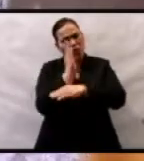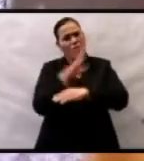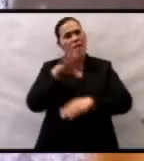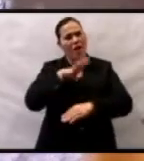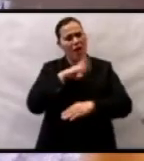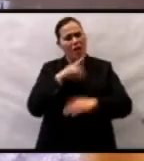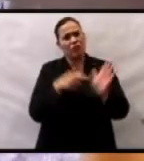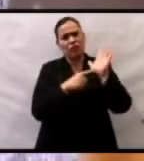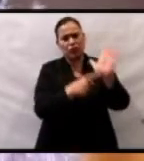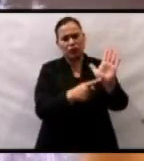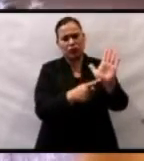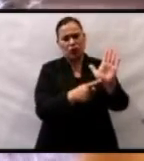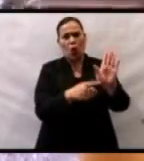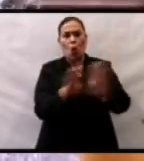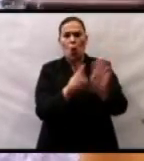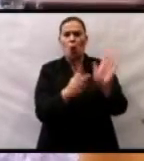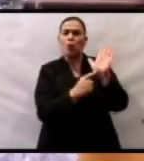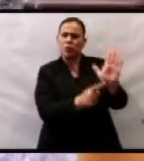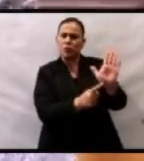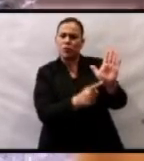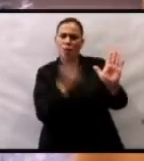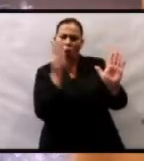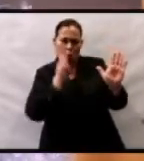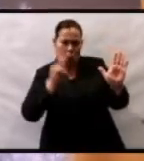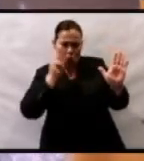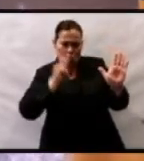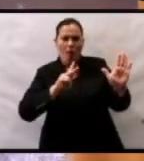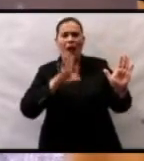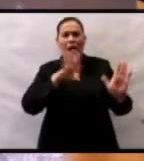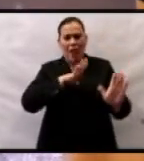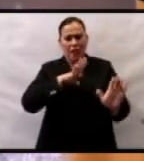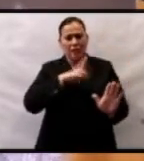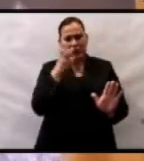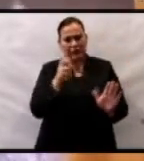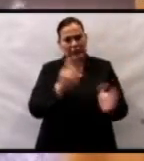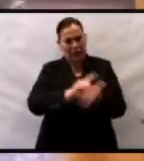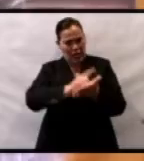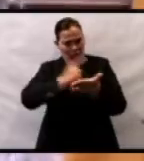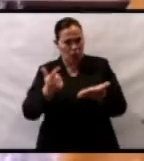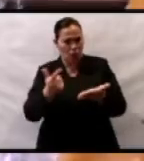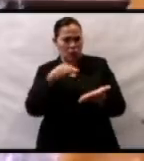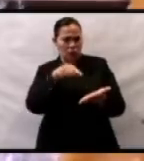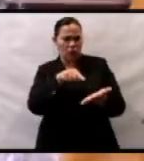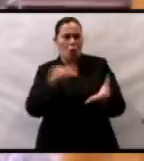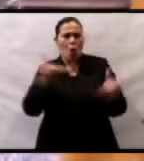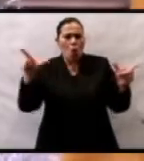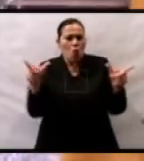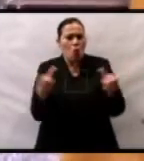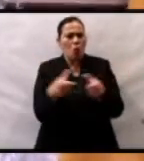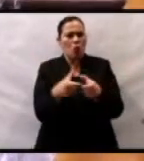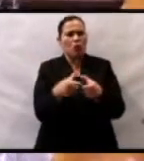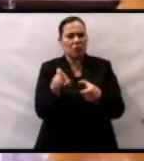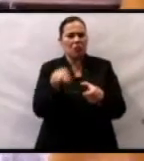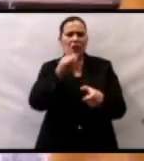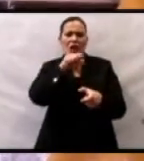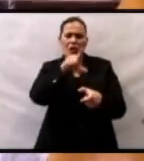referenciado a las evidencias que hacen de este libro uno de los pocos en su tipo en